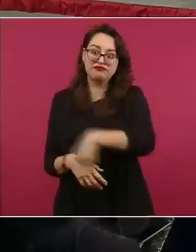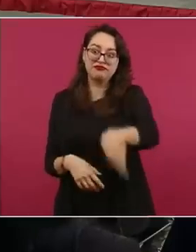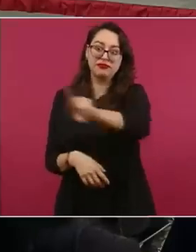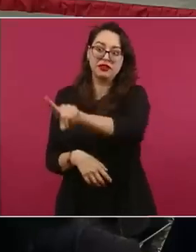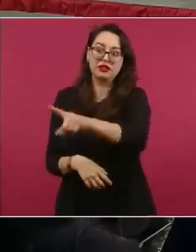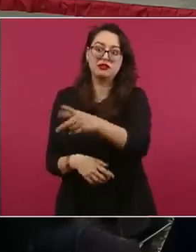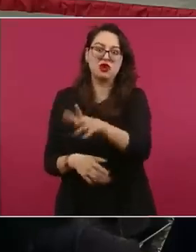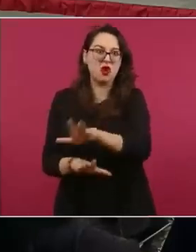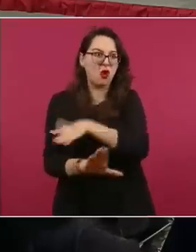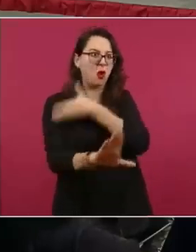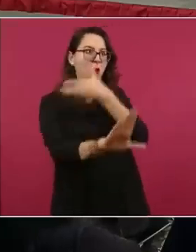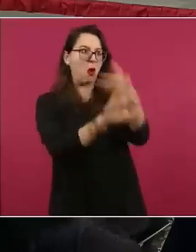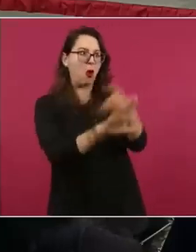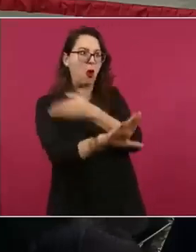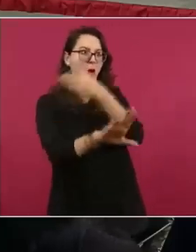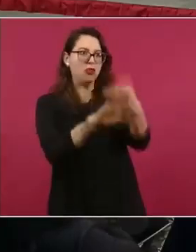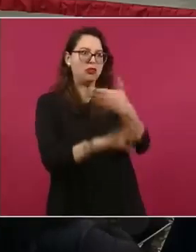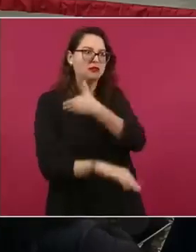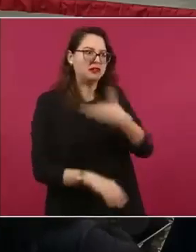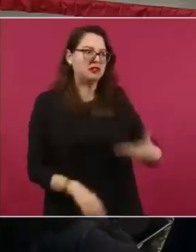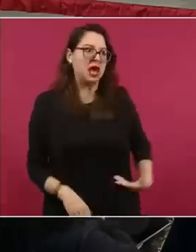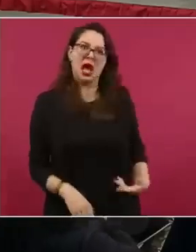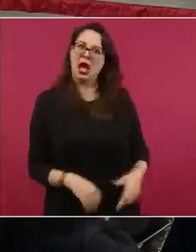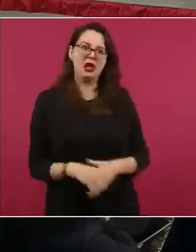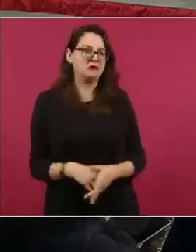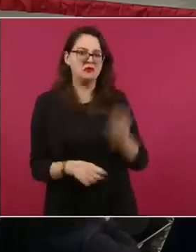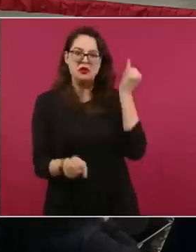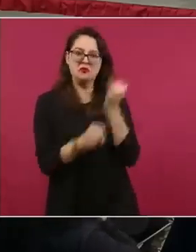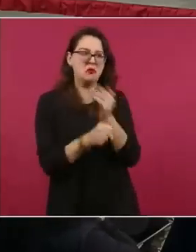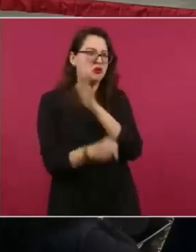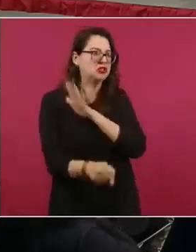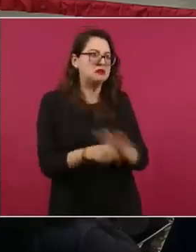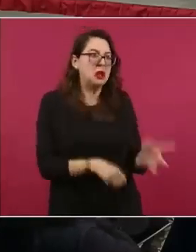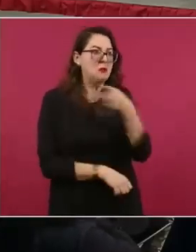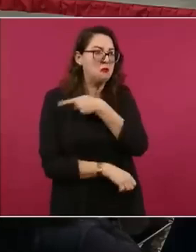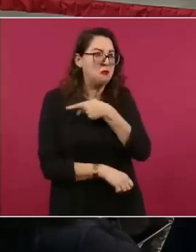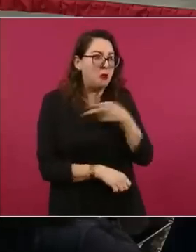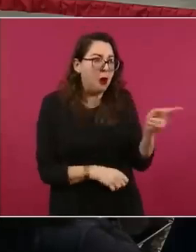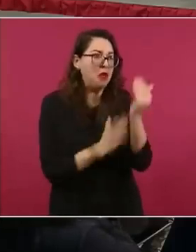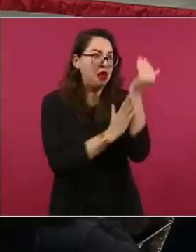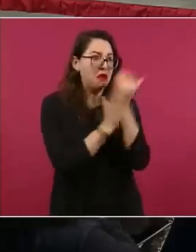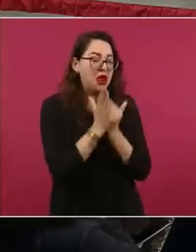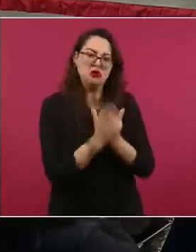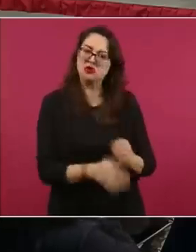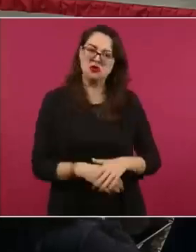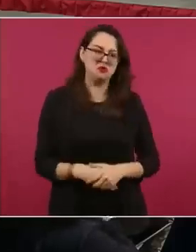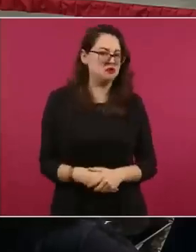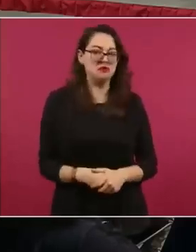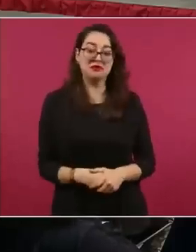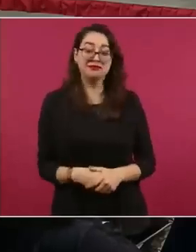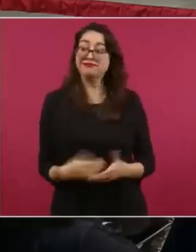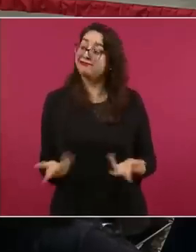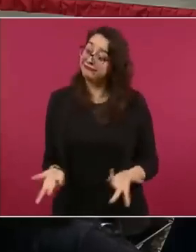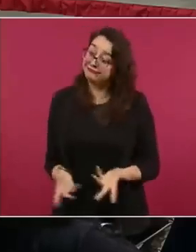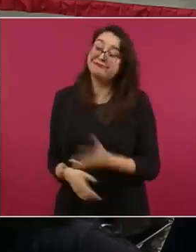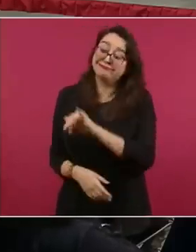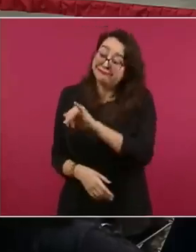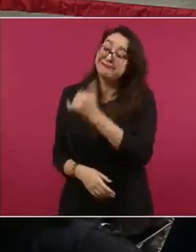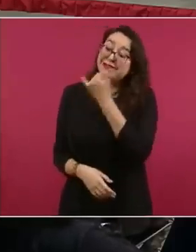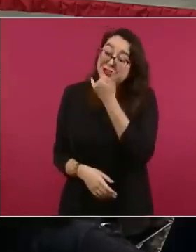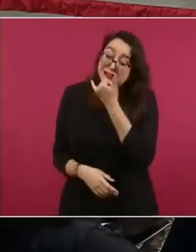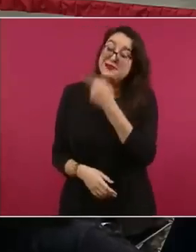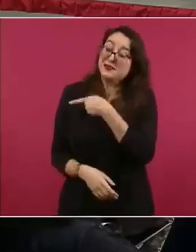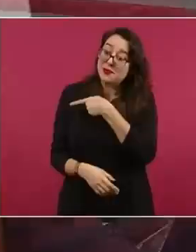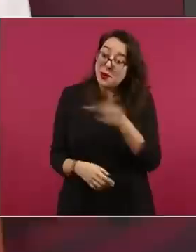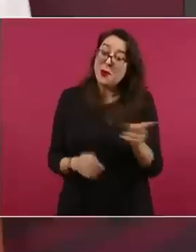no es posible, o están esperando que salga un incremento en la pobreza, pero no va a suceder, va a salir una reducción en la pobreza.